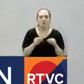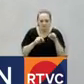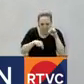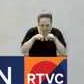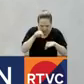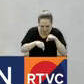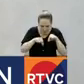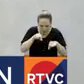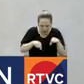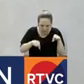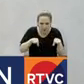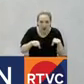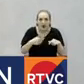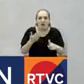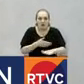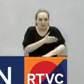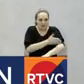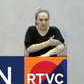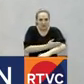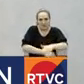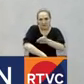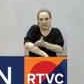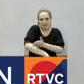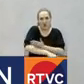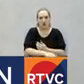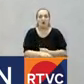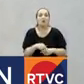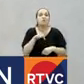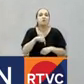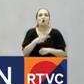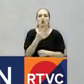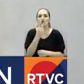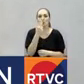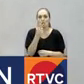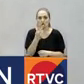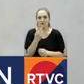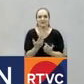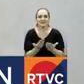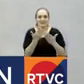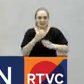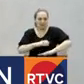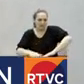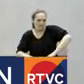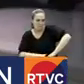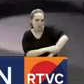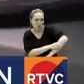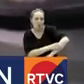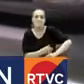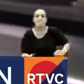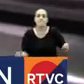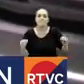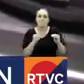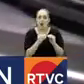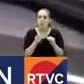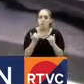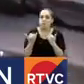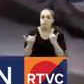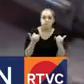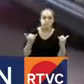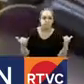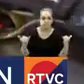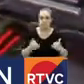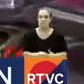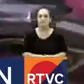plantear unas piernas que tienen dos funciones. Por un lado sirven de prótesis y por el otro lado sirven como detector. El proyecto